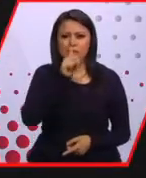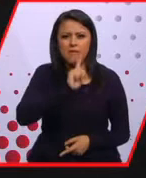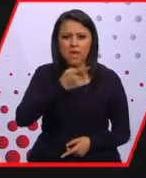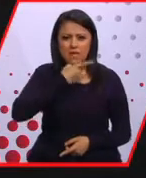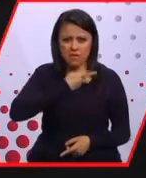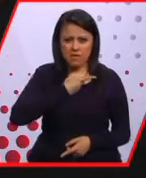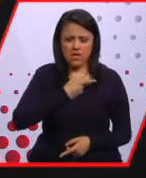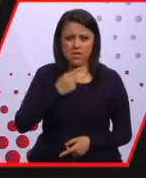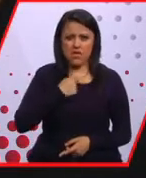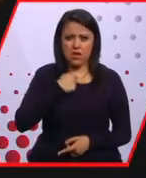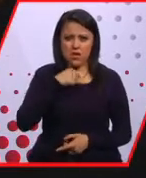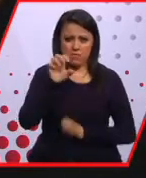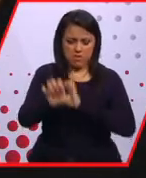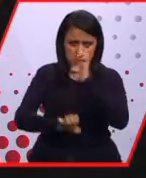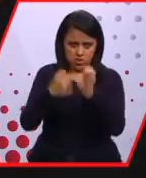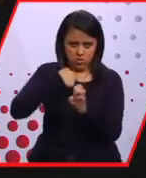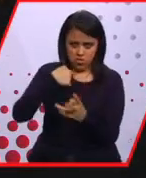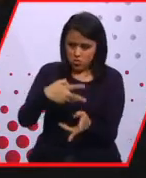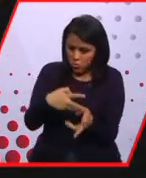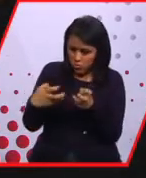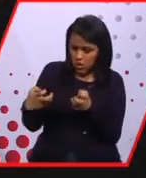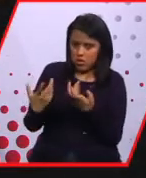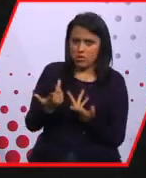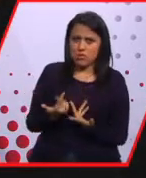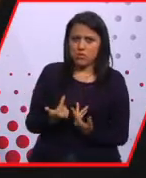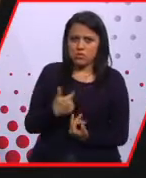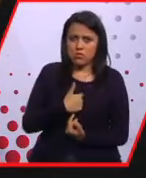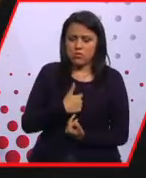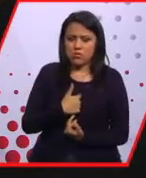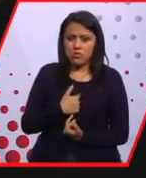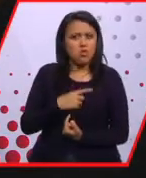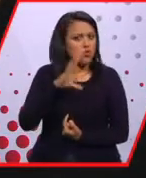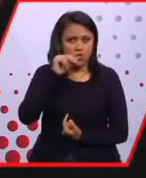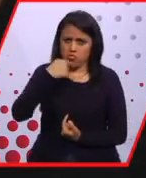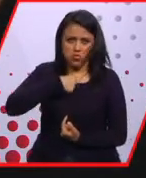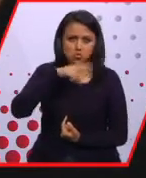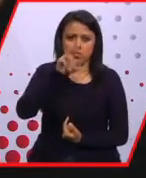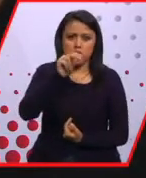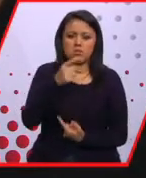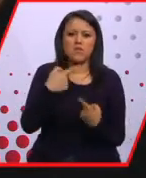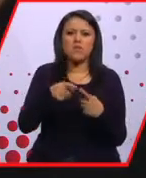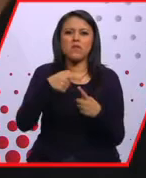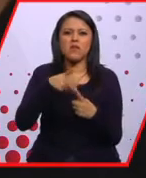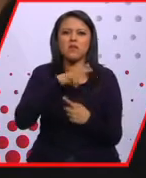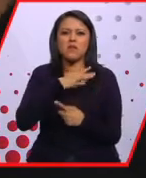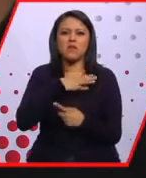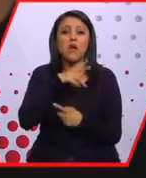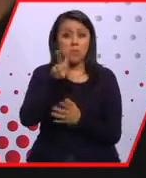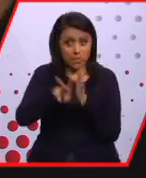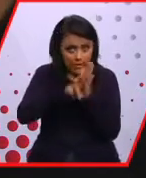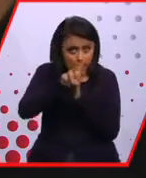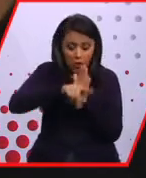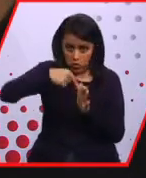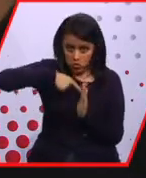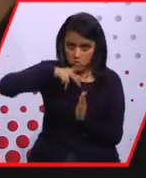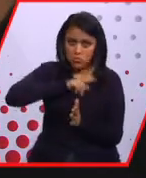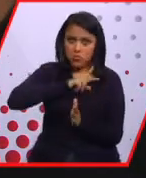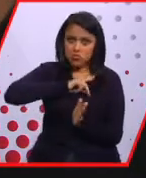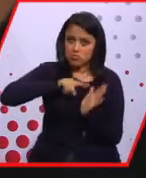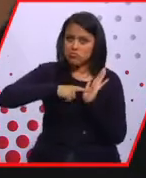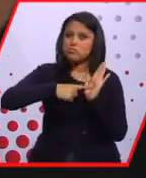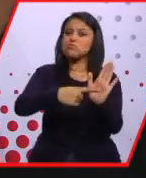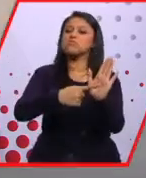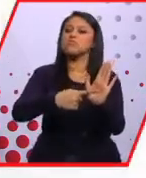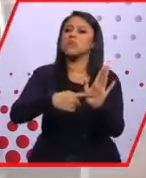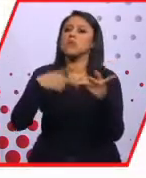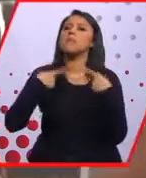el cual pues yo no hice. Hay varios implicados. Tengo videos donde se muestran